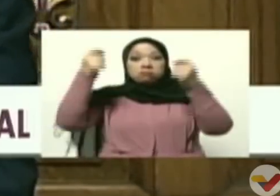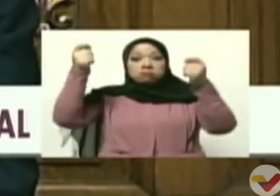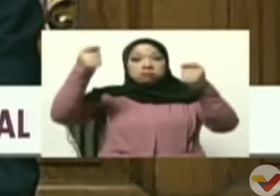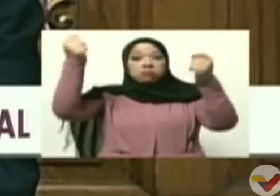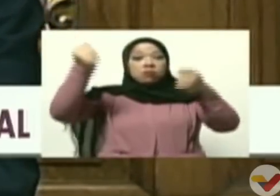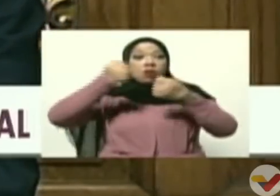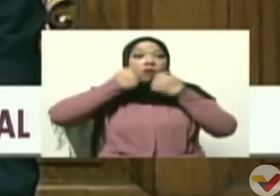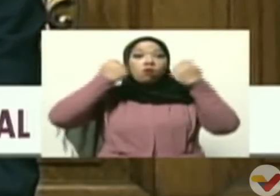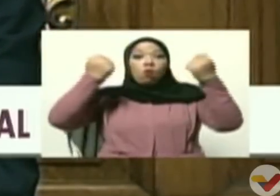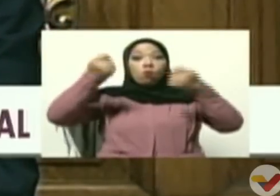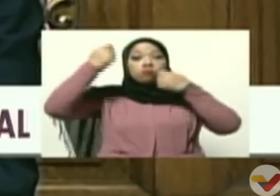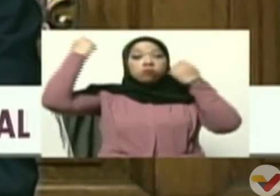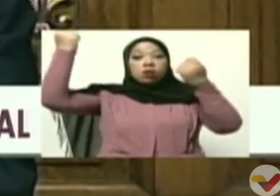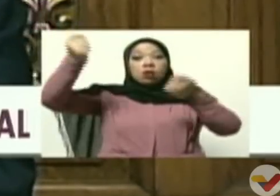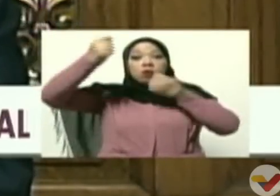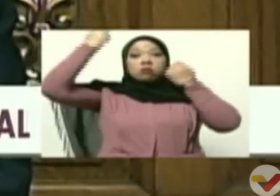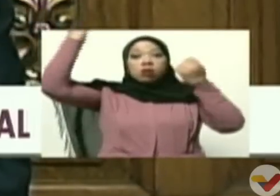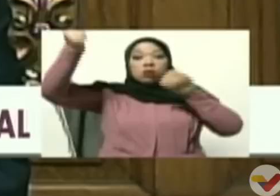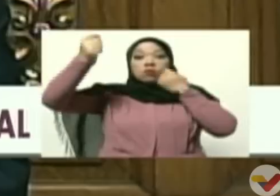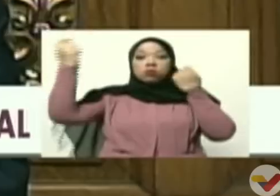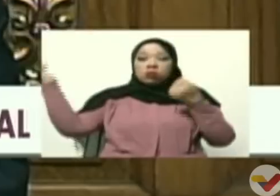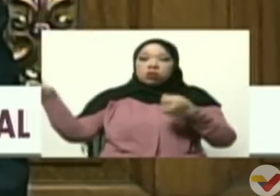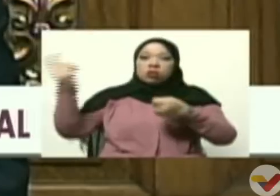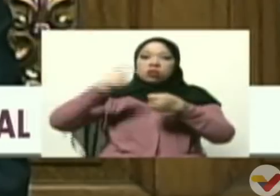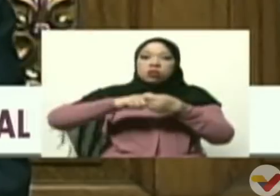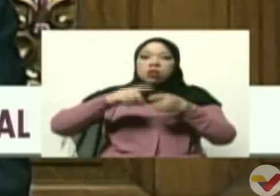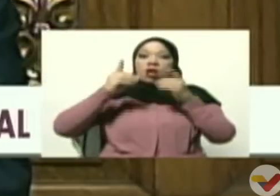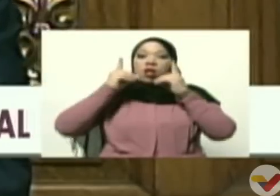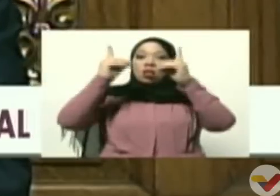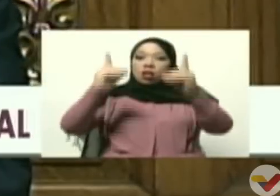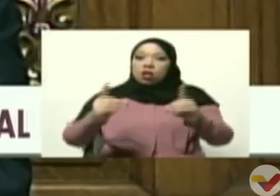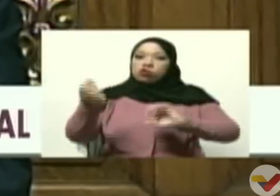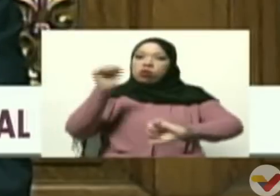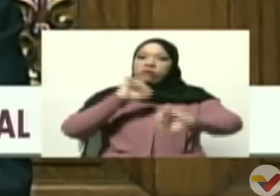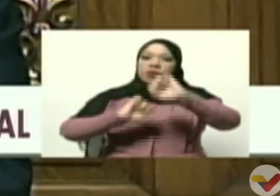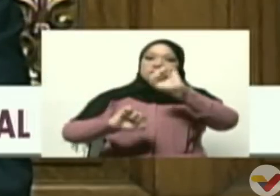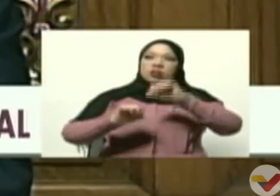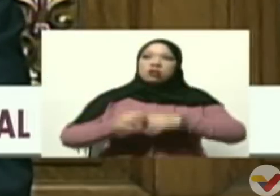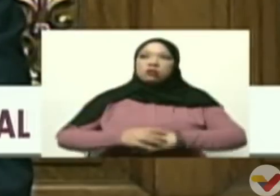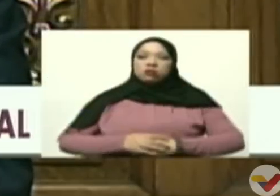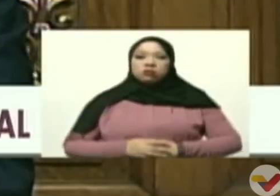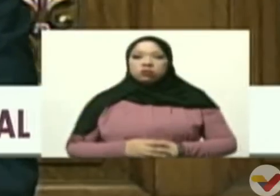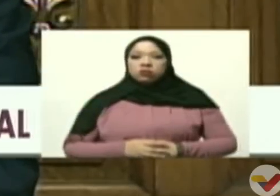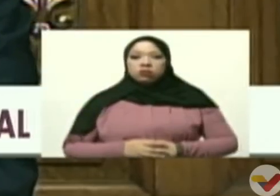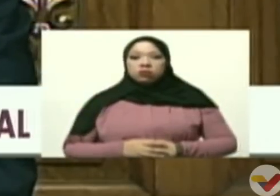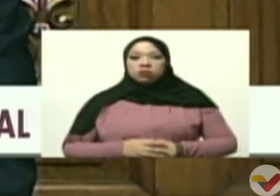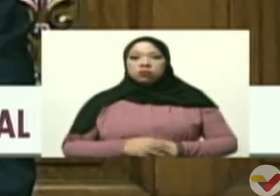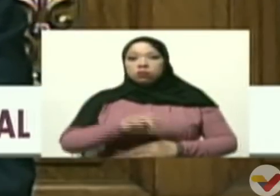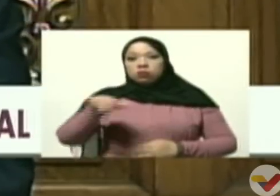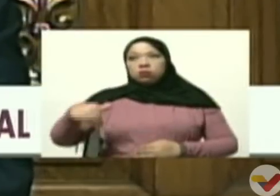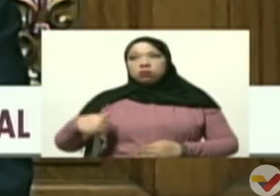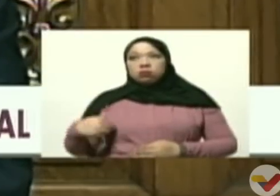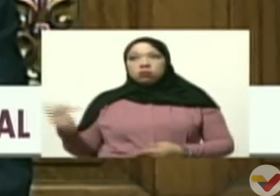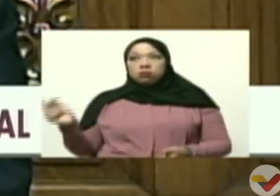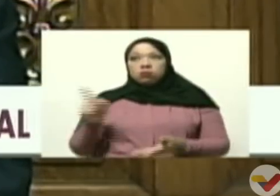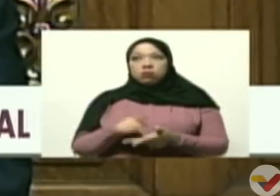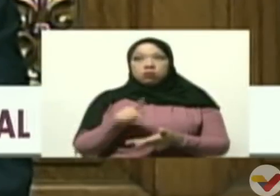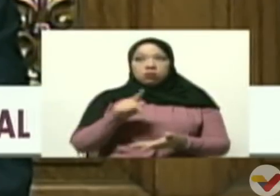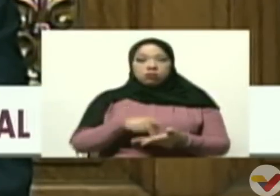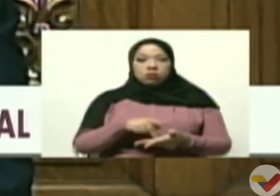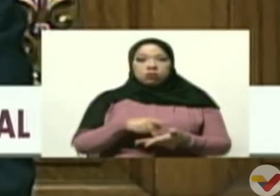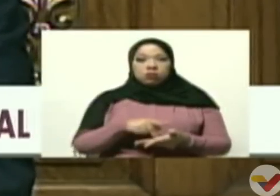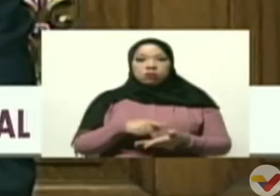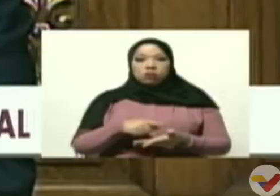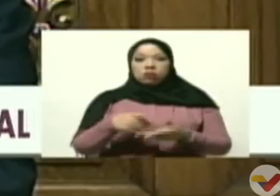quedan como invasores unas personas que nadie les dio el derecho de defensa, y nosotros estamos obligados